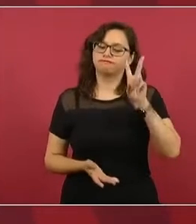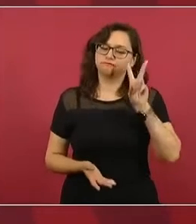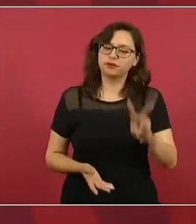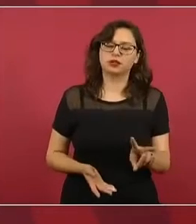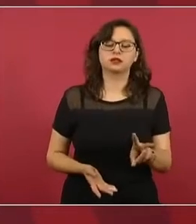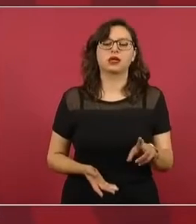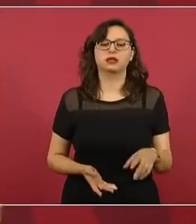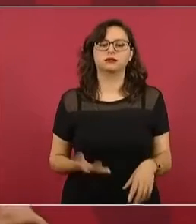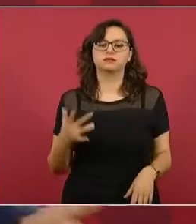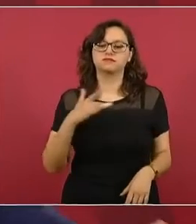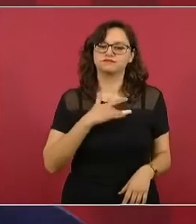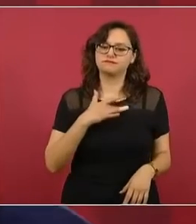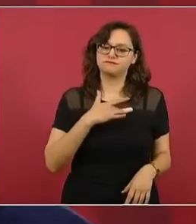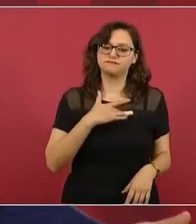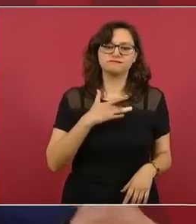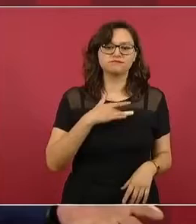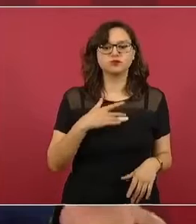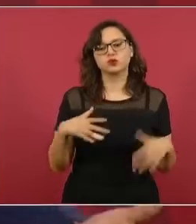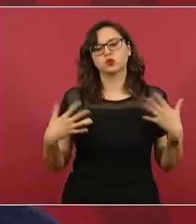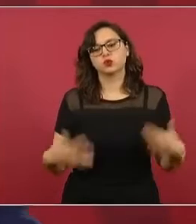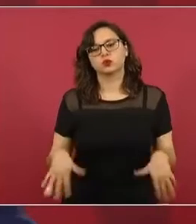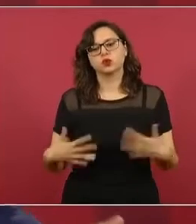corazón. No